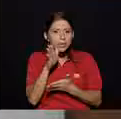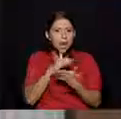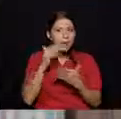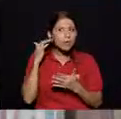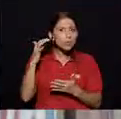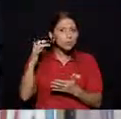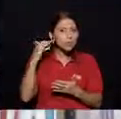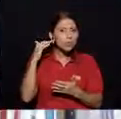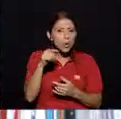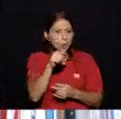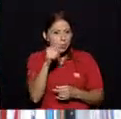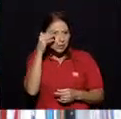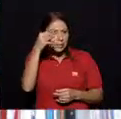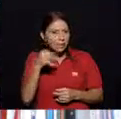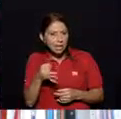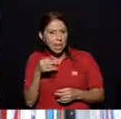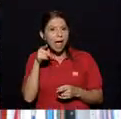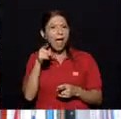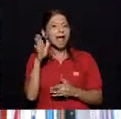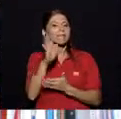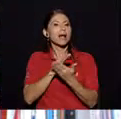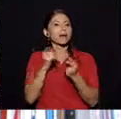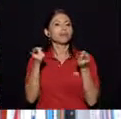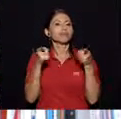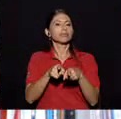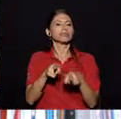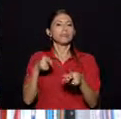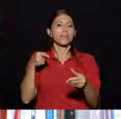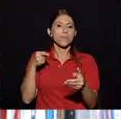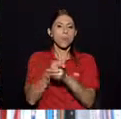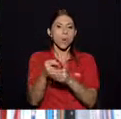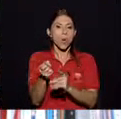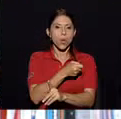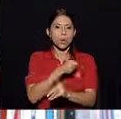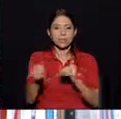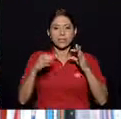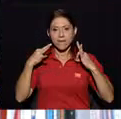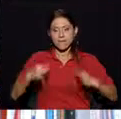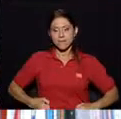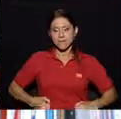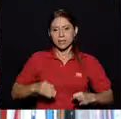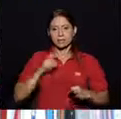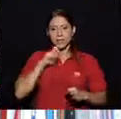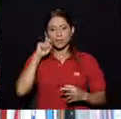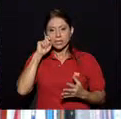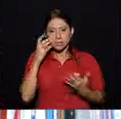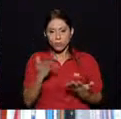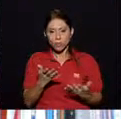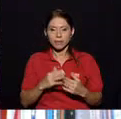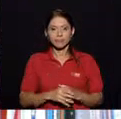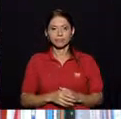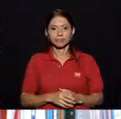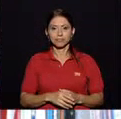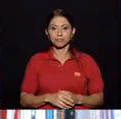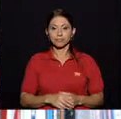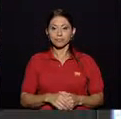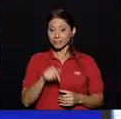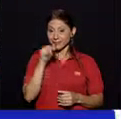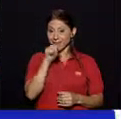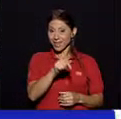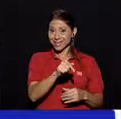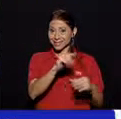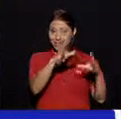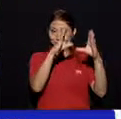Público. También existe, que es muy importante, nuestro código, nuestro conjunto de